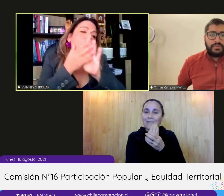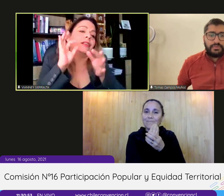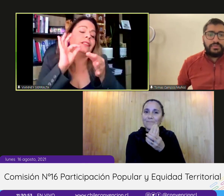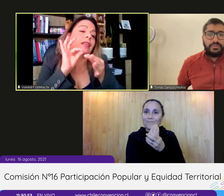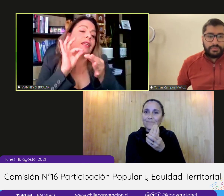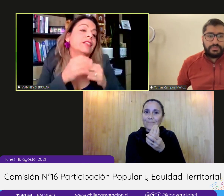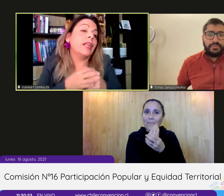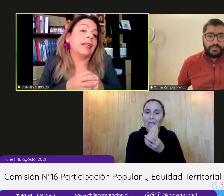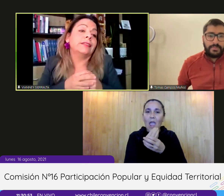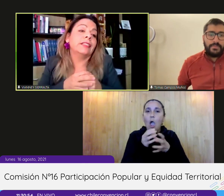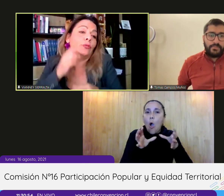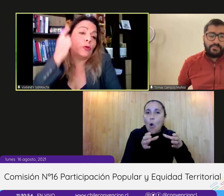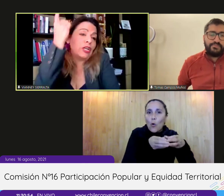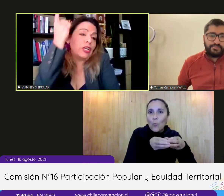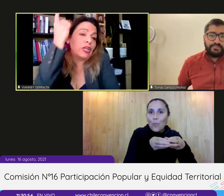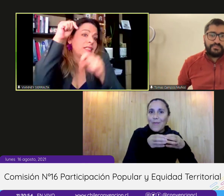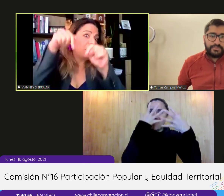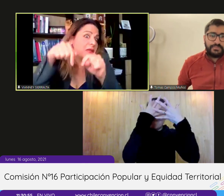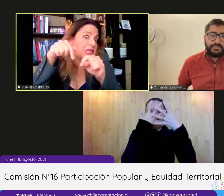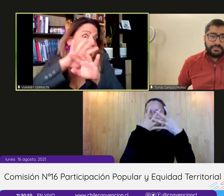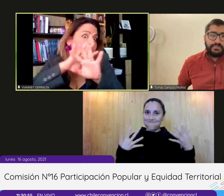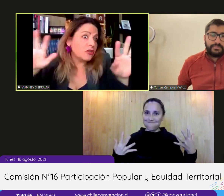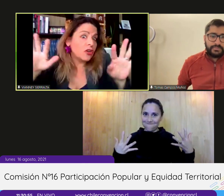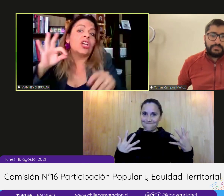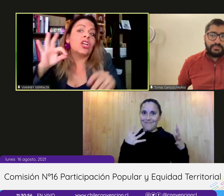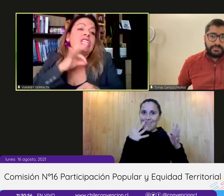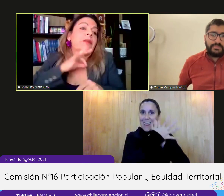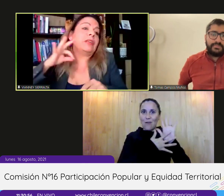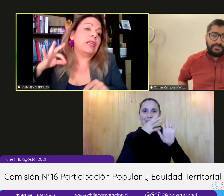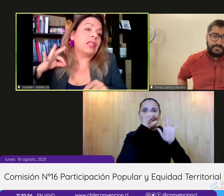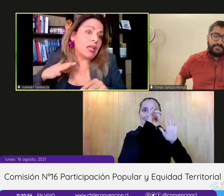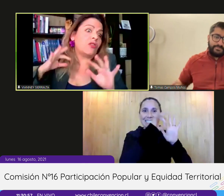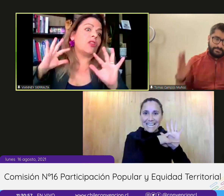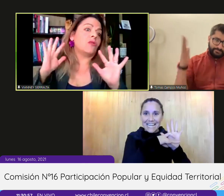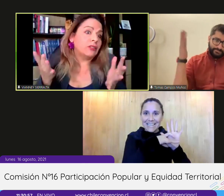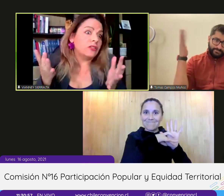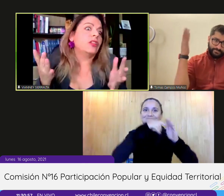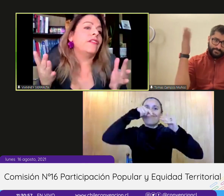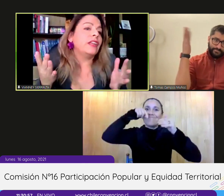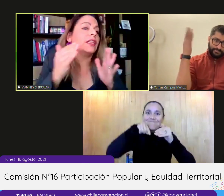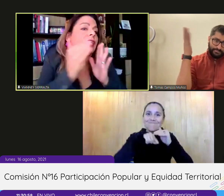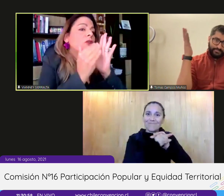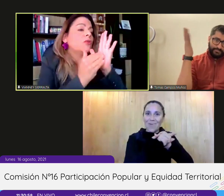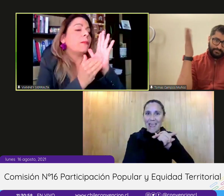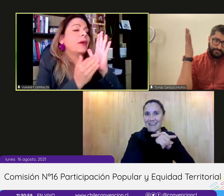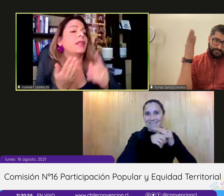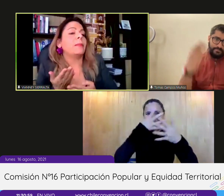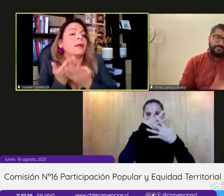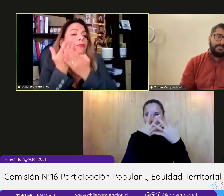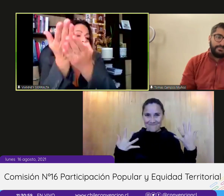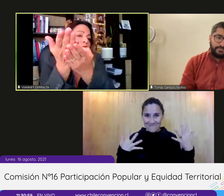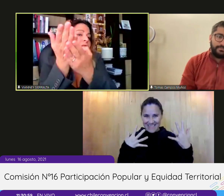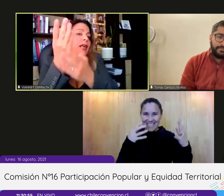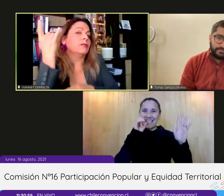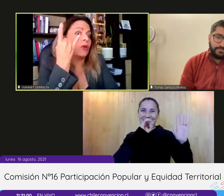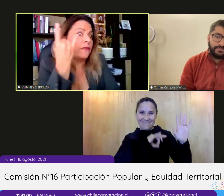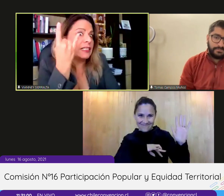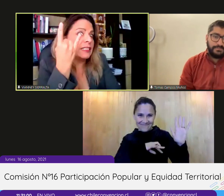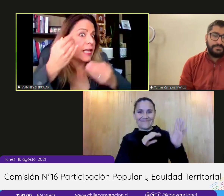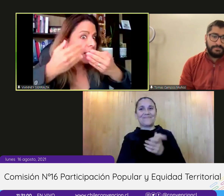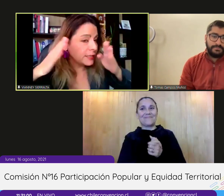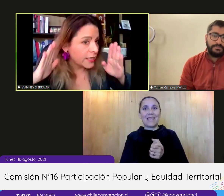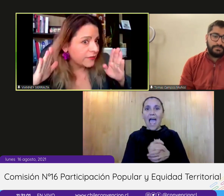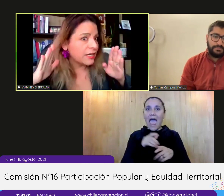intérpretes de lengua de señas chilena. Se supone que para diciembre de este año ya el Ministerio de Educación debería tener una malla para proponer a